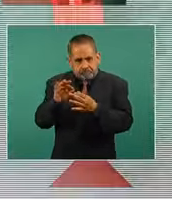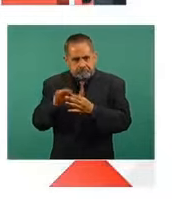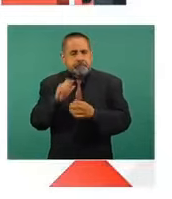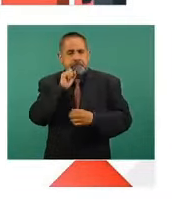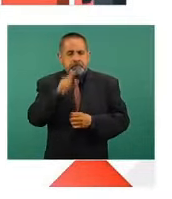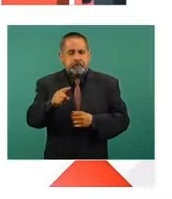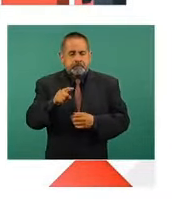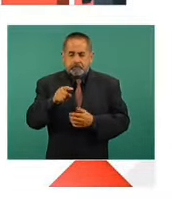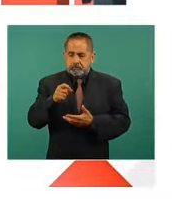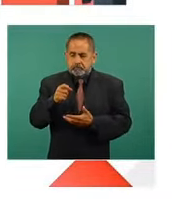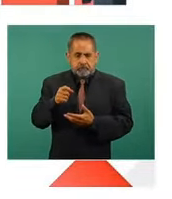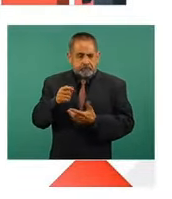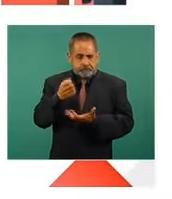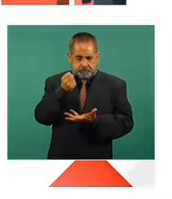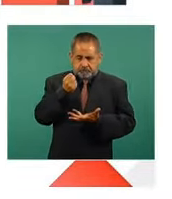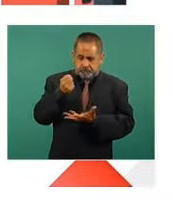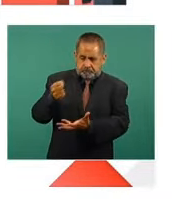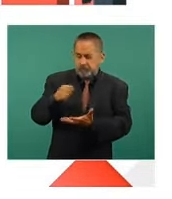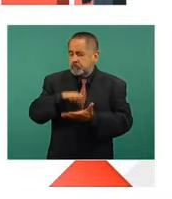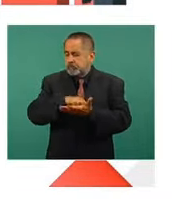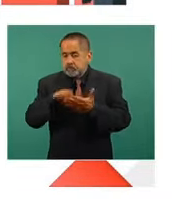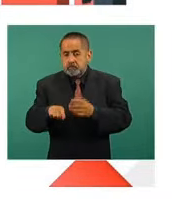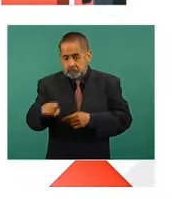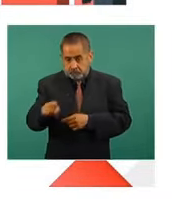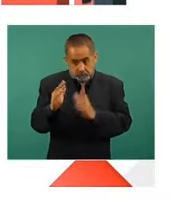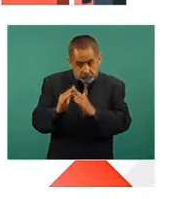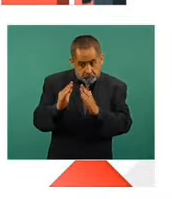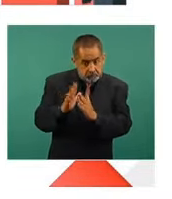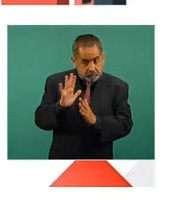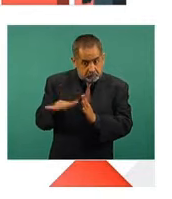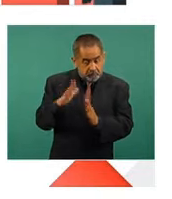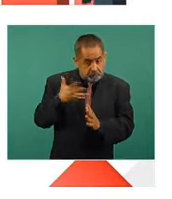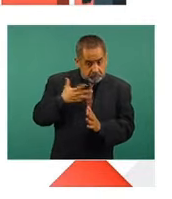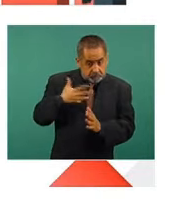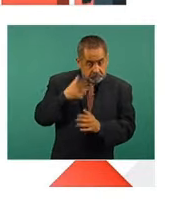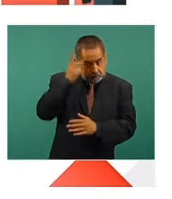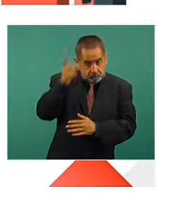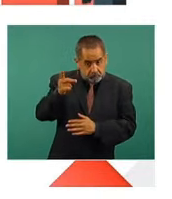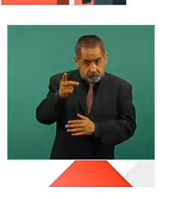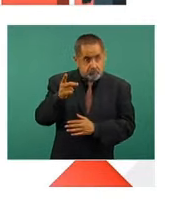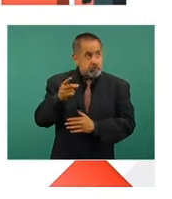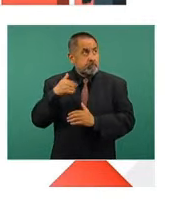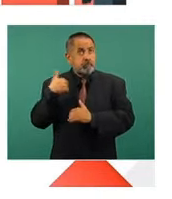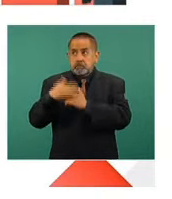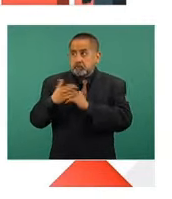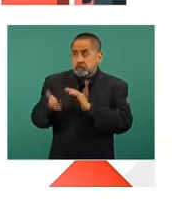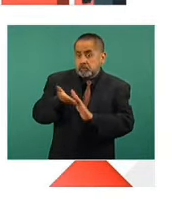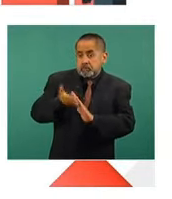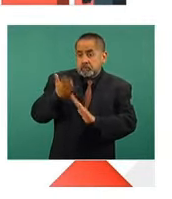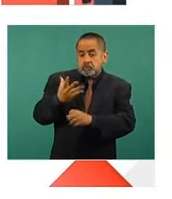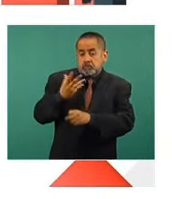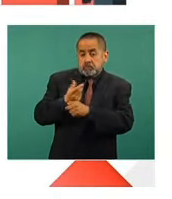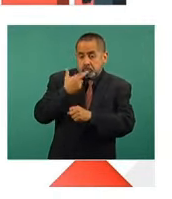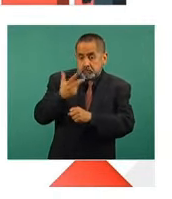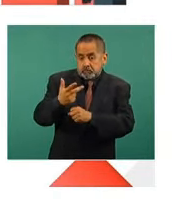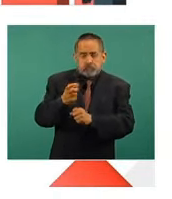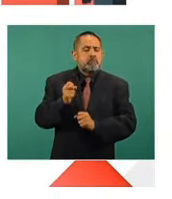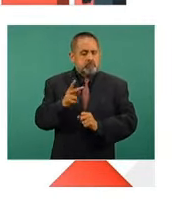el trabajador que ya tiene una vivienda existente, que necesite ser mejorada, ampliada, pueda tener recursos pues para